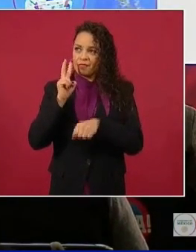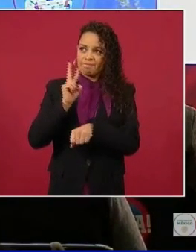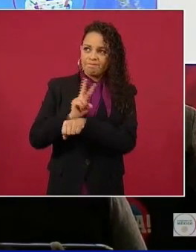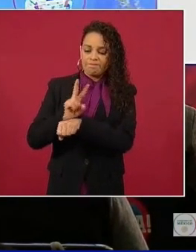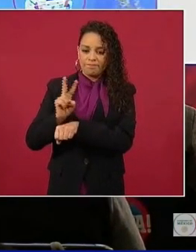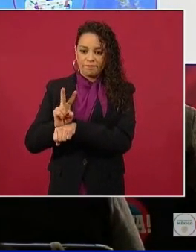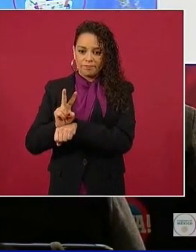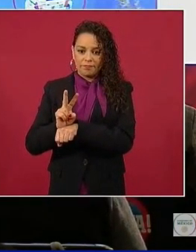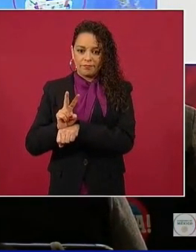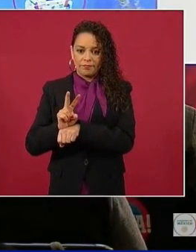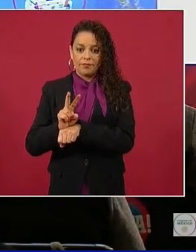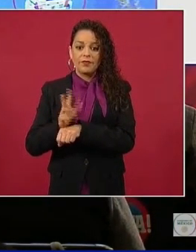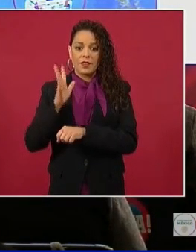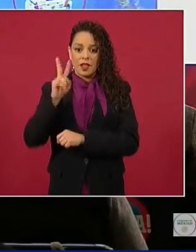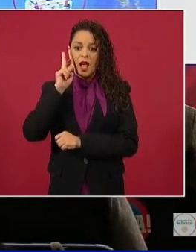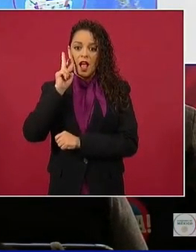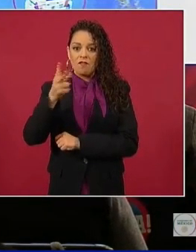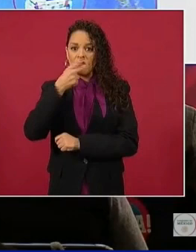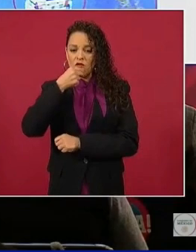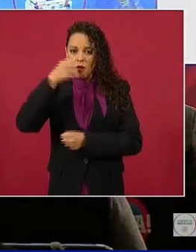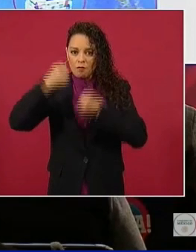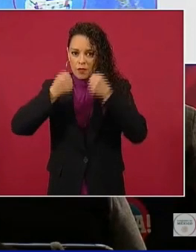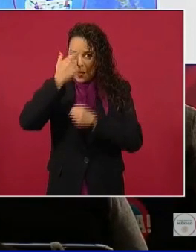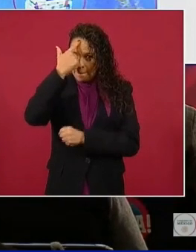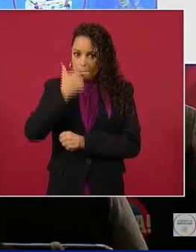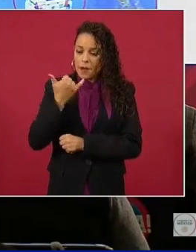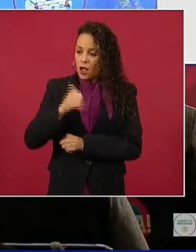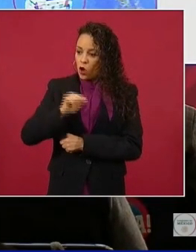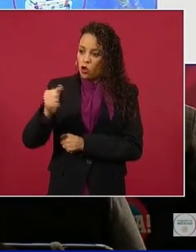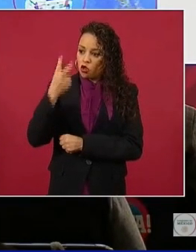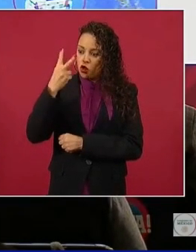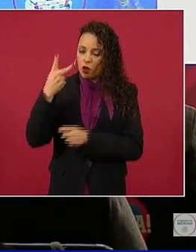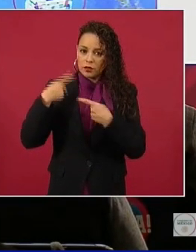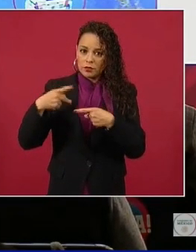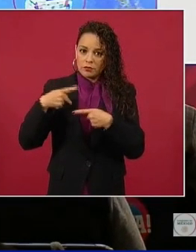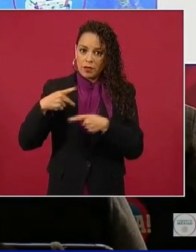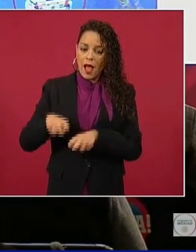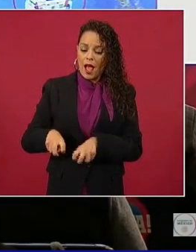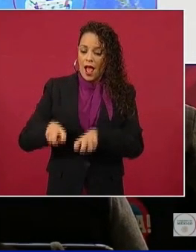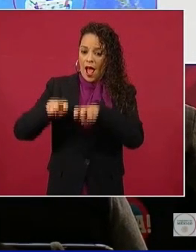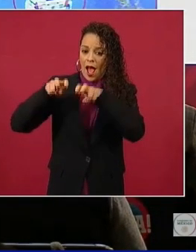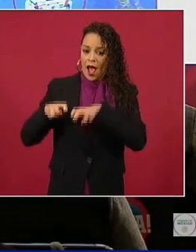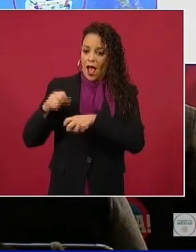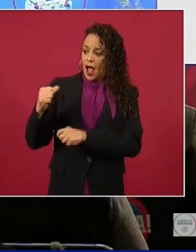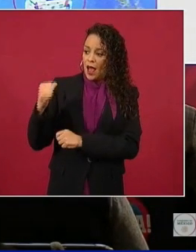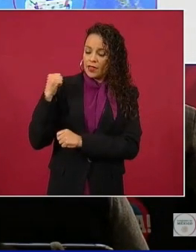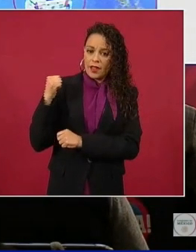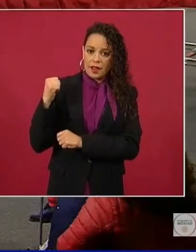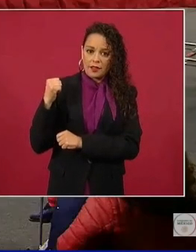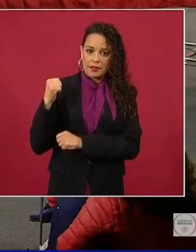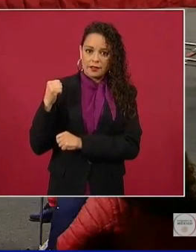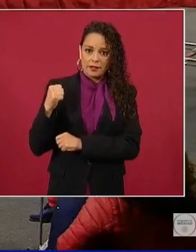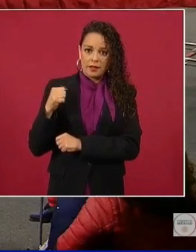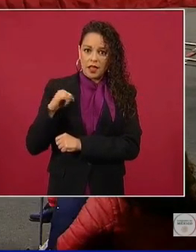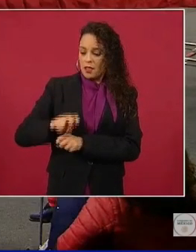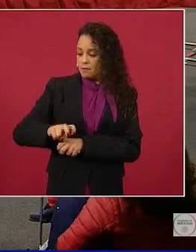conductor y a dos sujetos que estuvieron en la parte del copiloto y en la parte posterior del vehículo